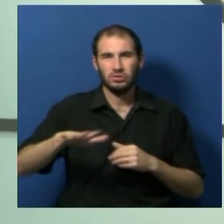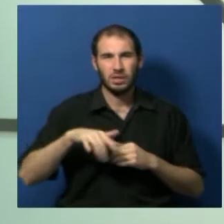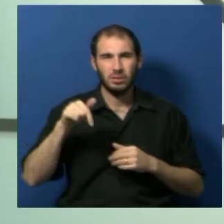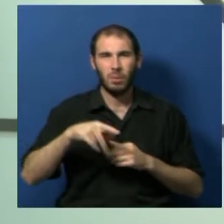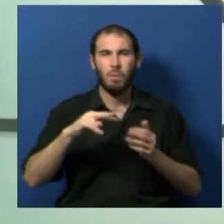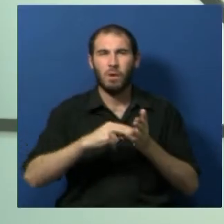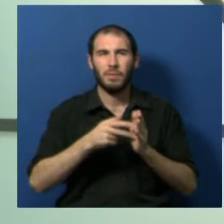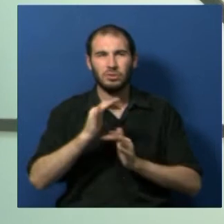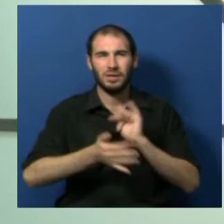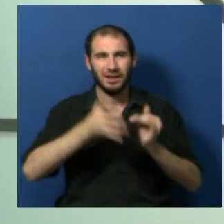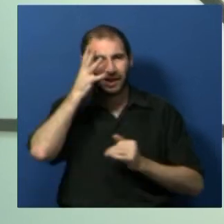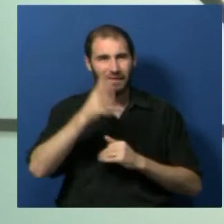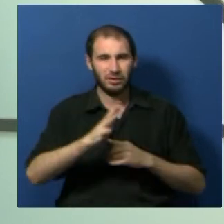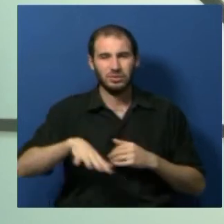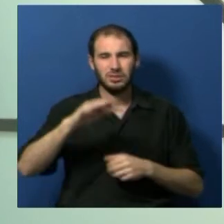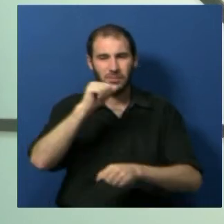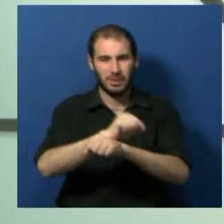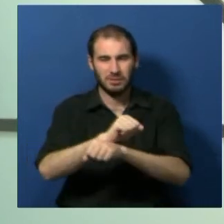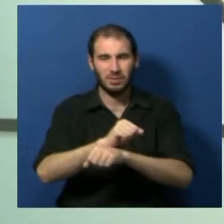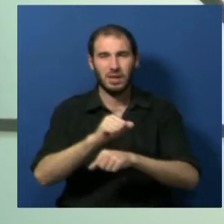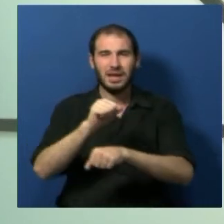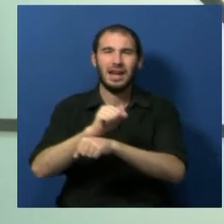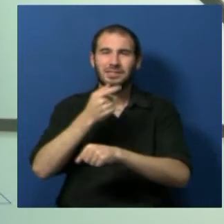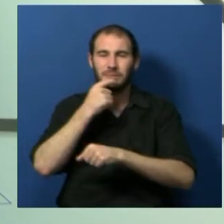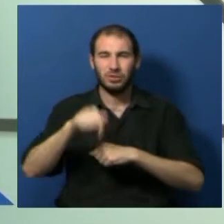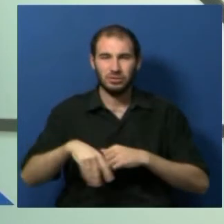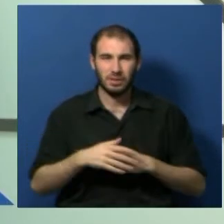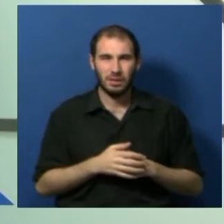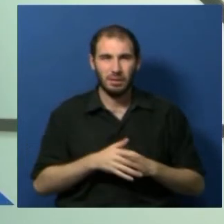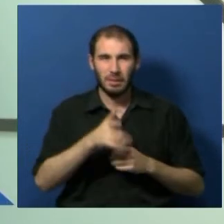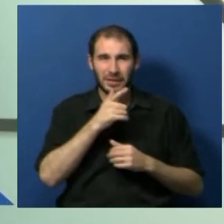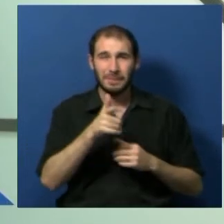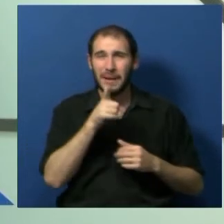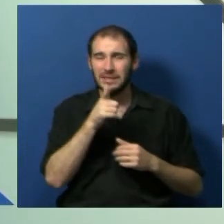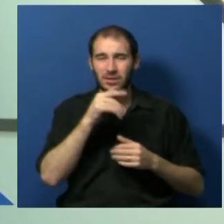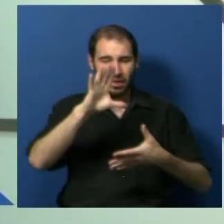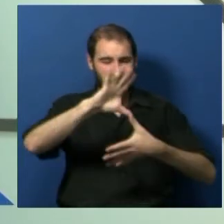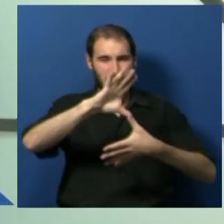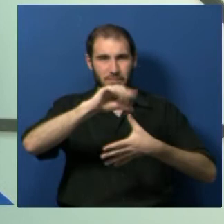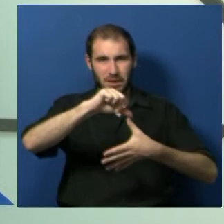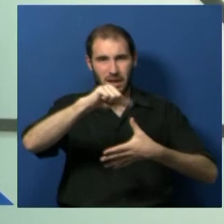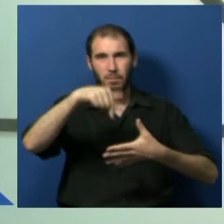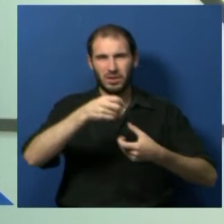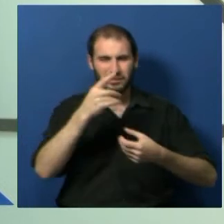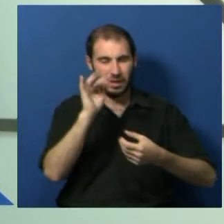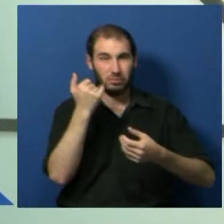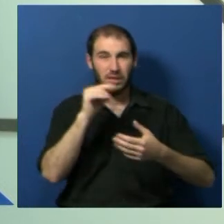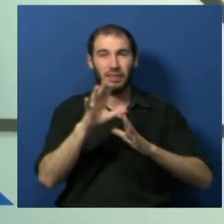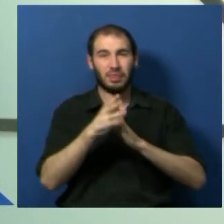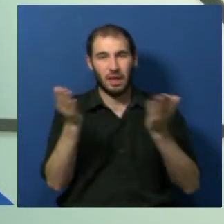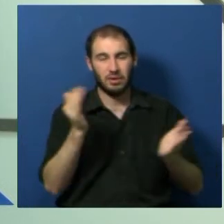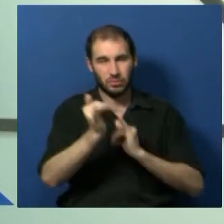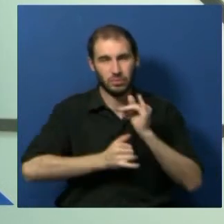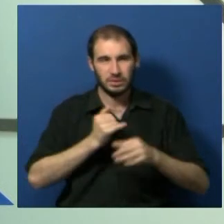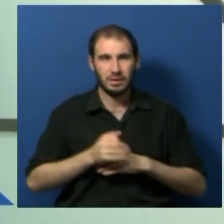la problemática severa, de los contextos de encierro y las cárceles en Mendoza, y me imagino que debe ser muy similar en Latinoamérica por lo que uno percibe, ¿no?, por los medios de